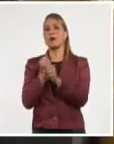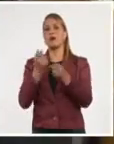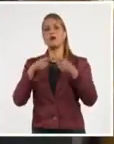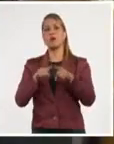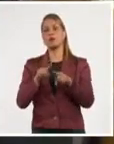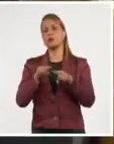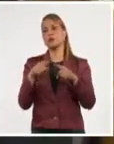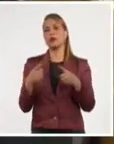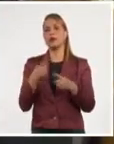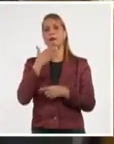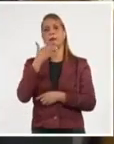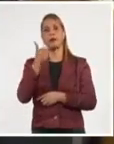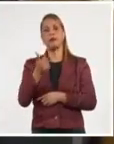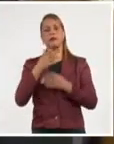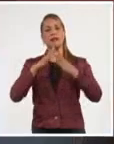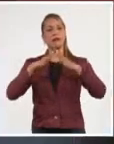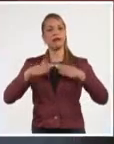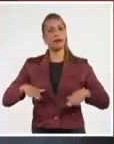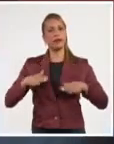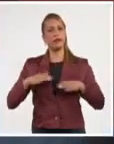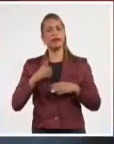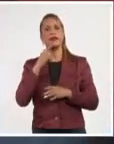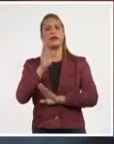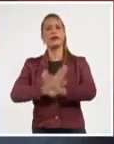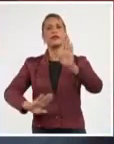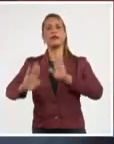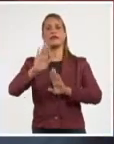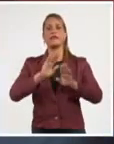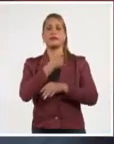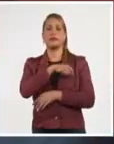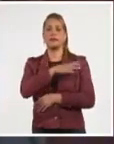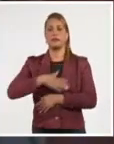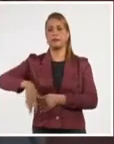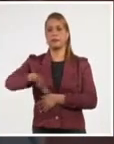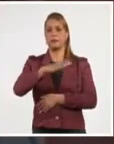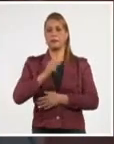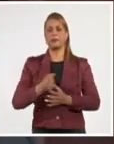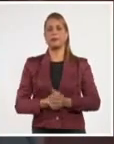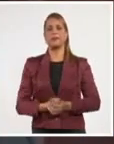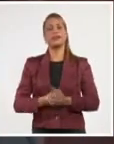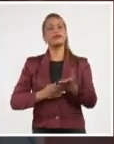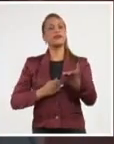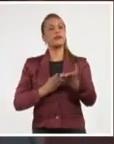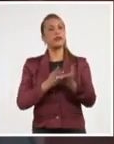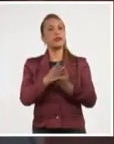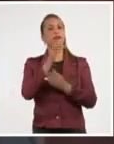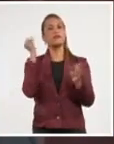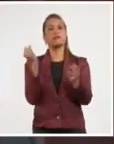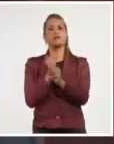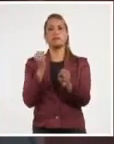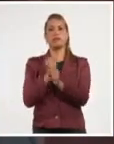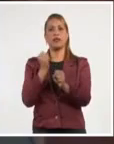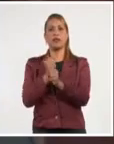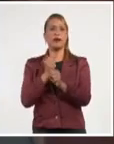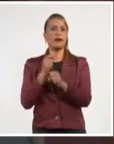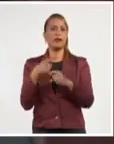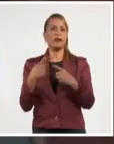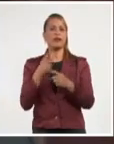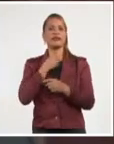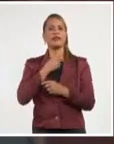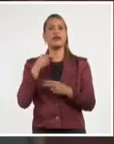bienestar, la tranquilidad y la defensa de nuestro pueblo. Continuaremos trabajando hasta